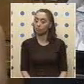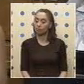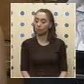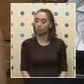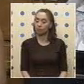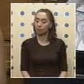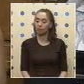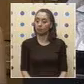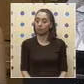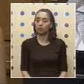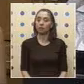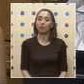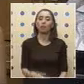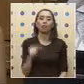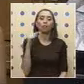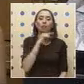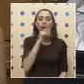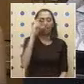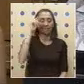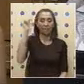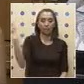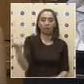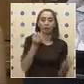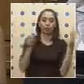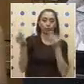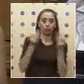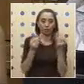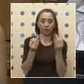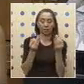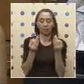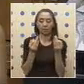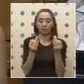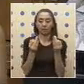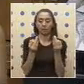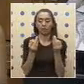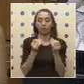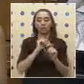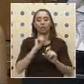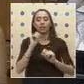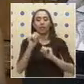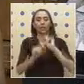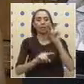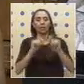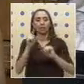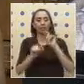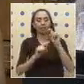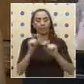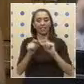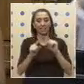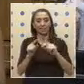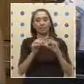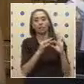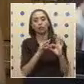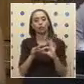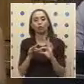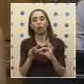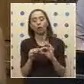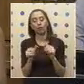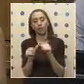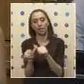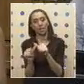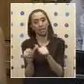la falsa idea de que una doctrina de defensa avanzada en el principio de la disuasión